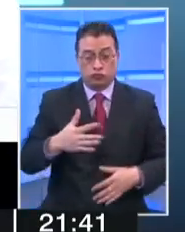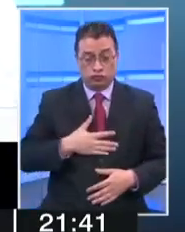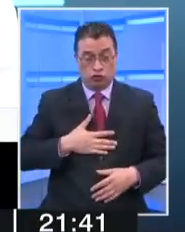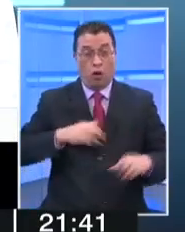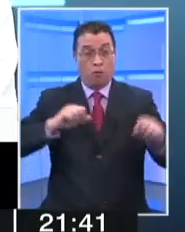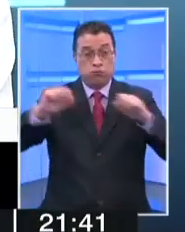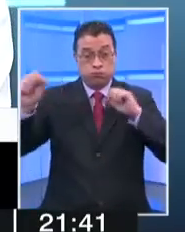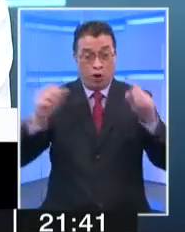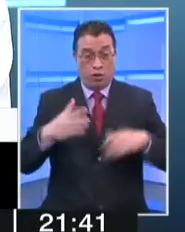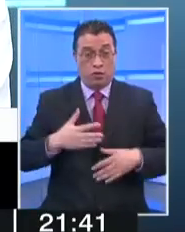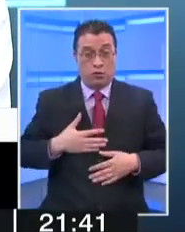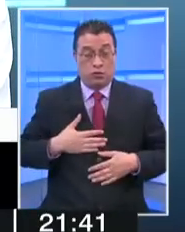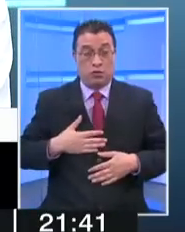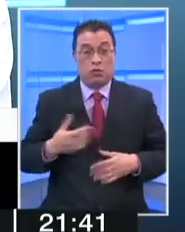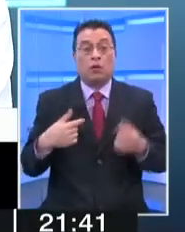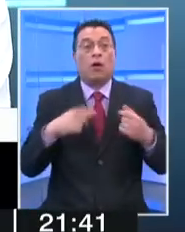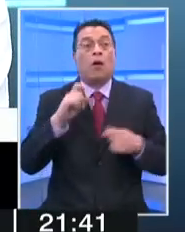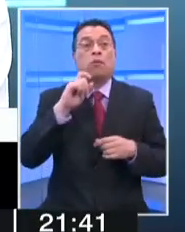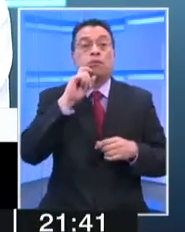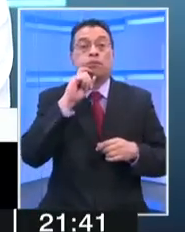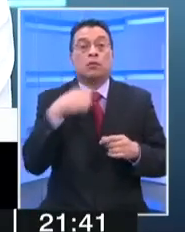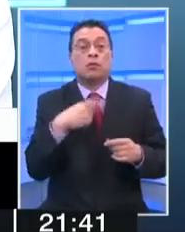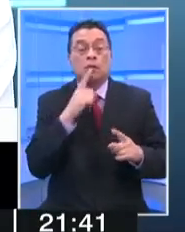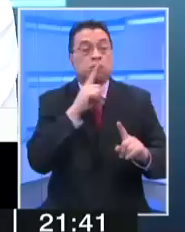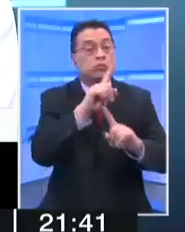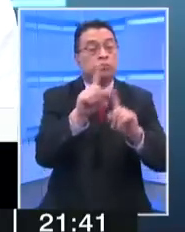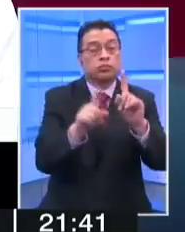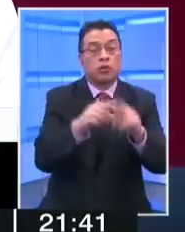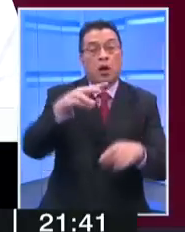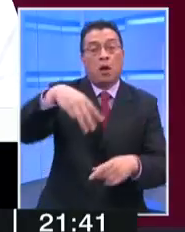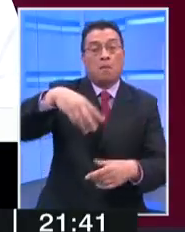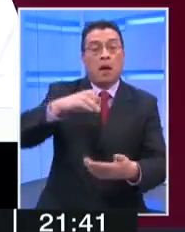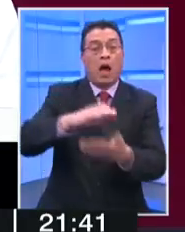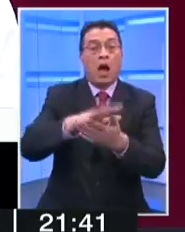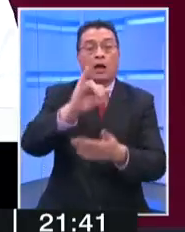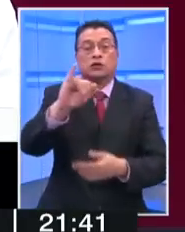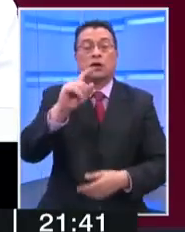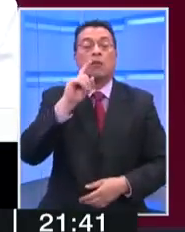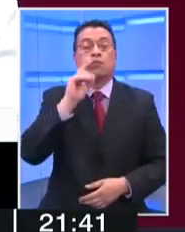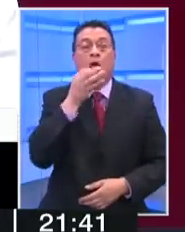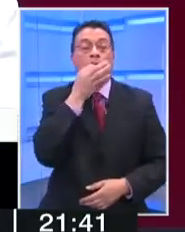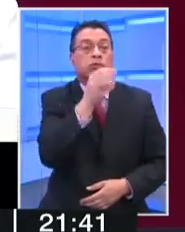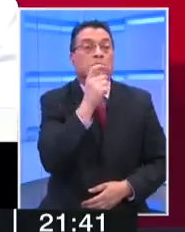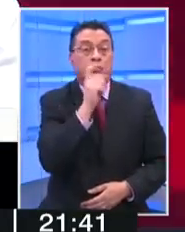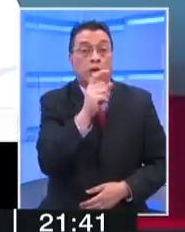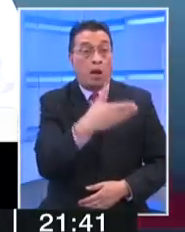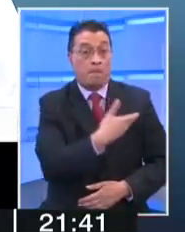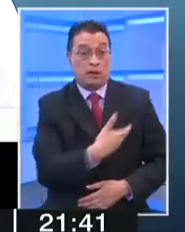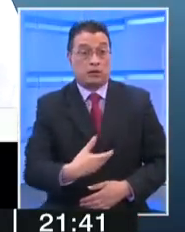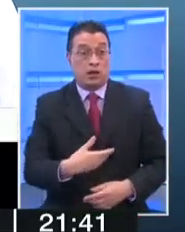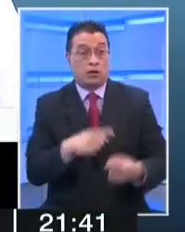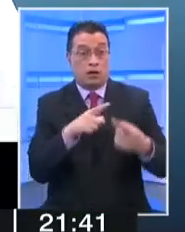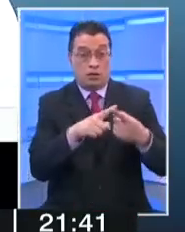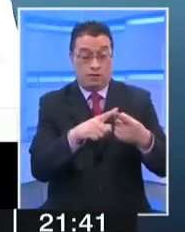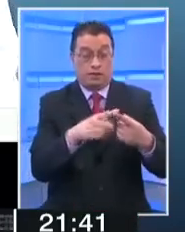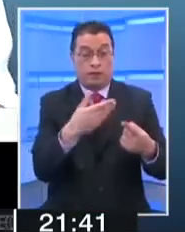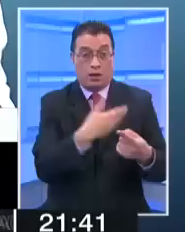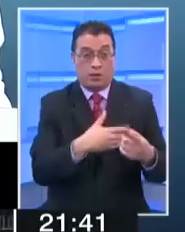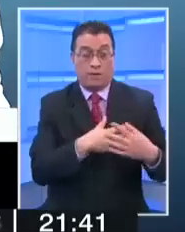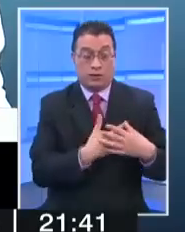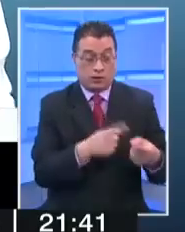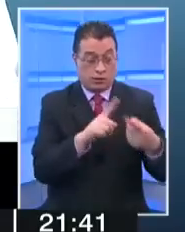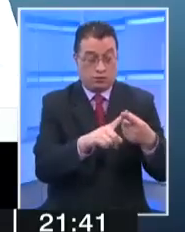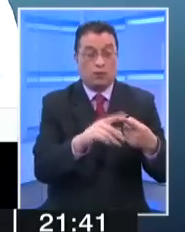políticos a Quién ha a Quién ha emplazado la B mientras estuvo en huelga de hambre A quién emplazó emplazó a la presidenta de la República